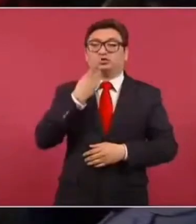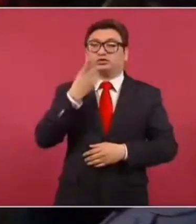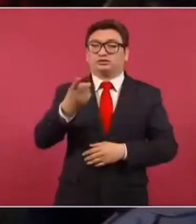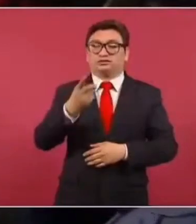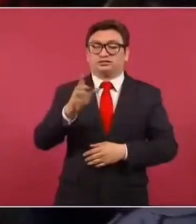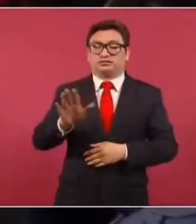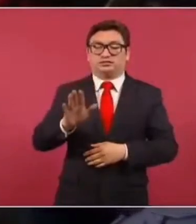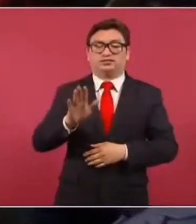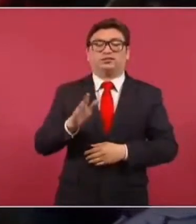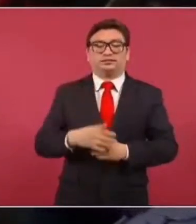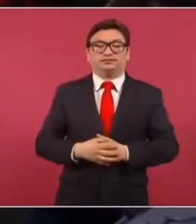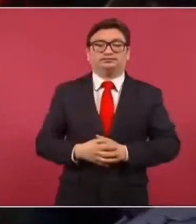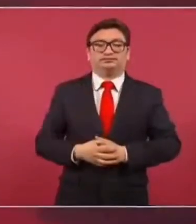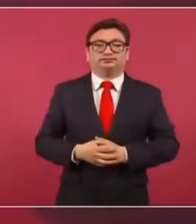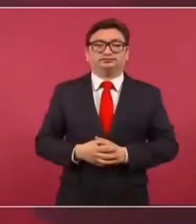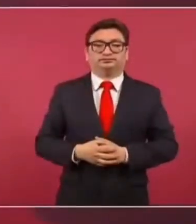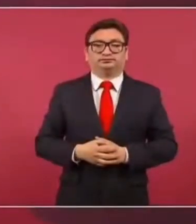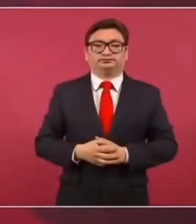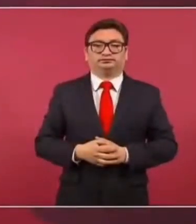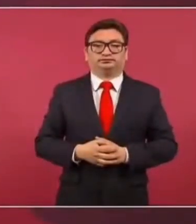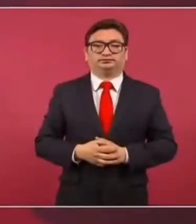es de que